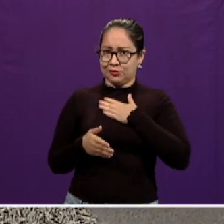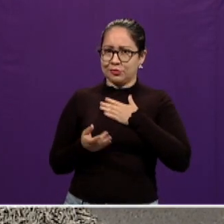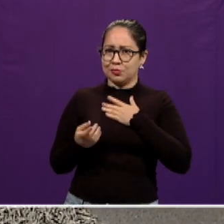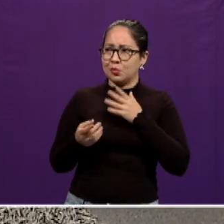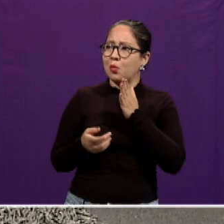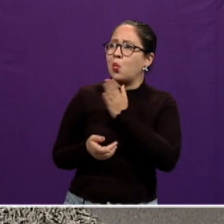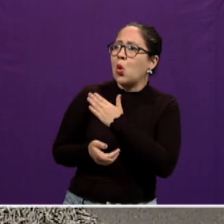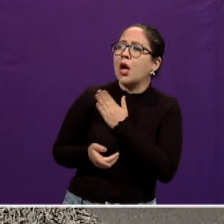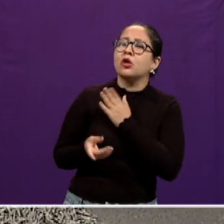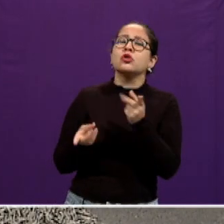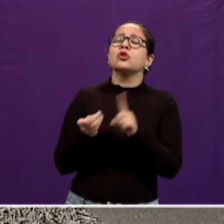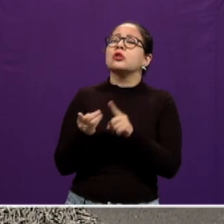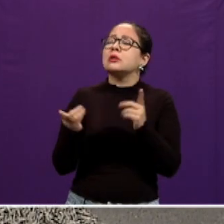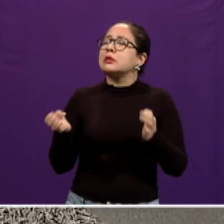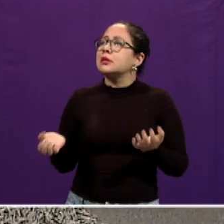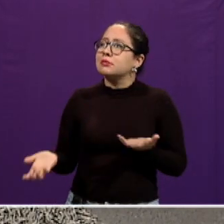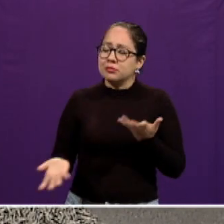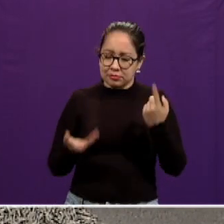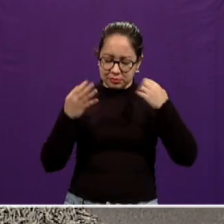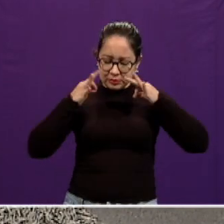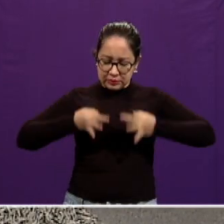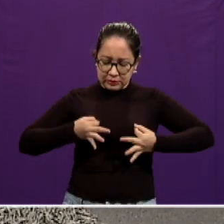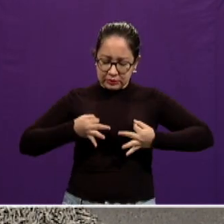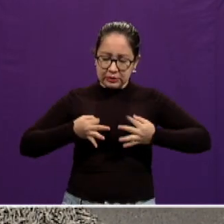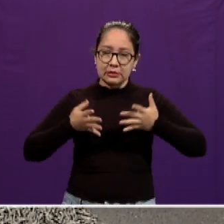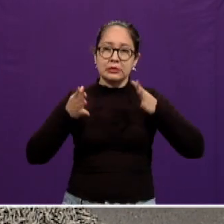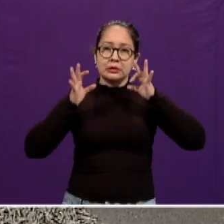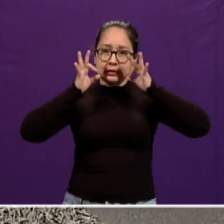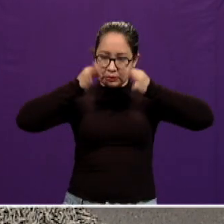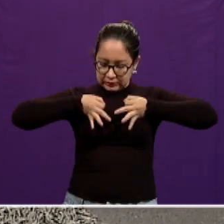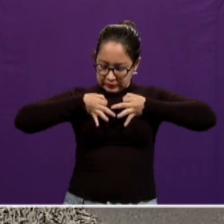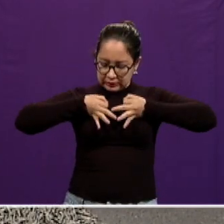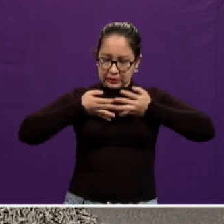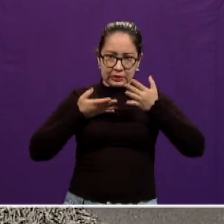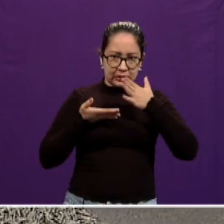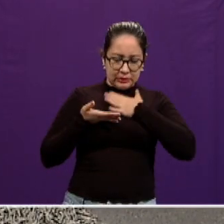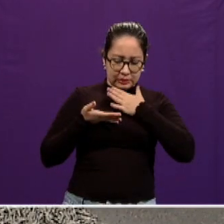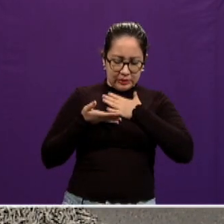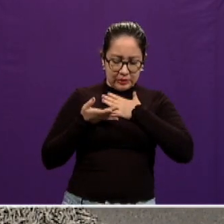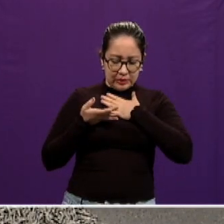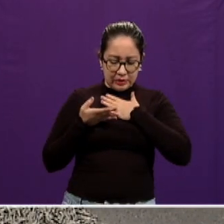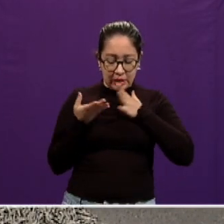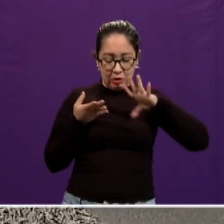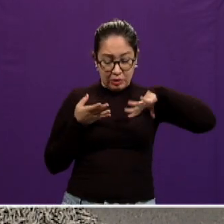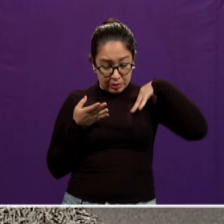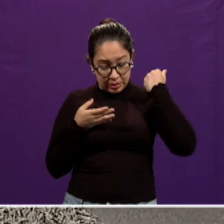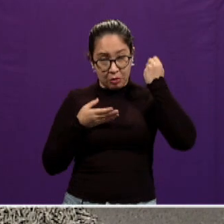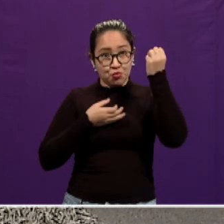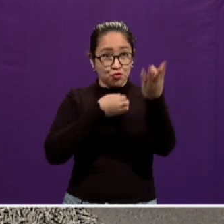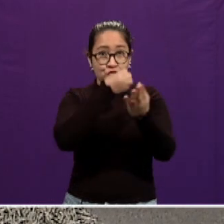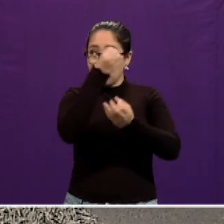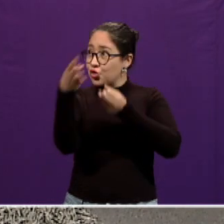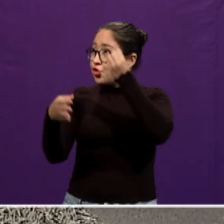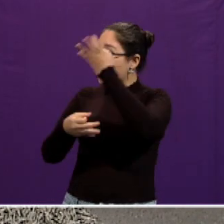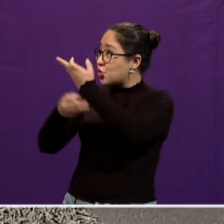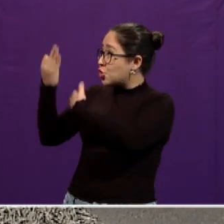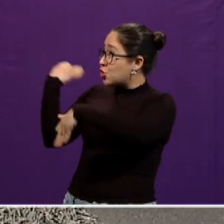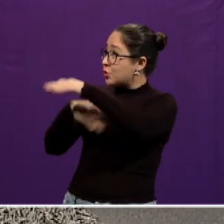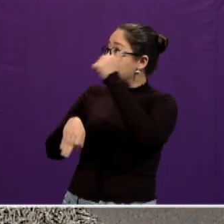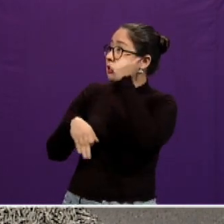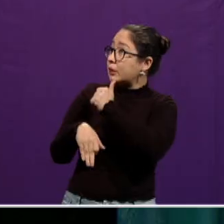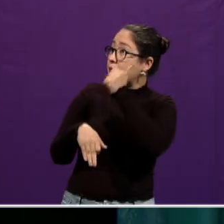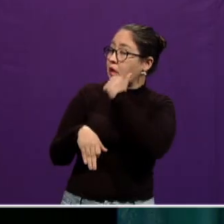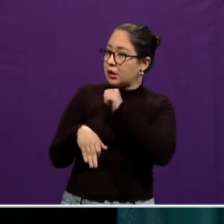bueno realmente, no? Que tú trabajes para los demás a costa de ti es algo muy cruel. Es incluso